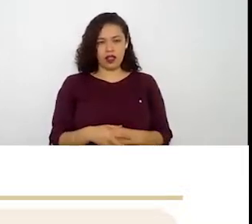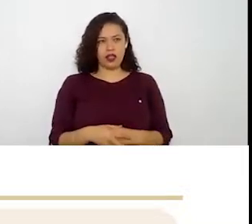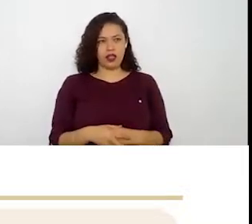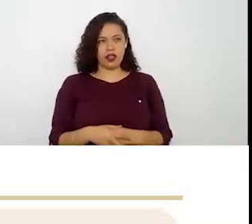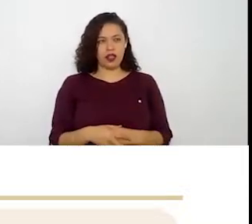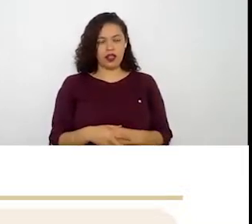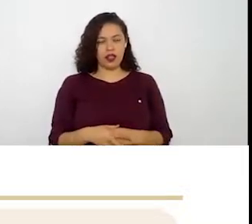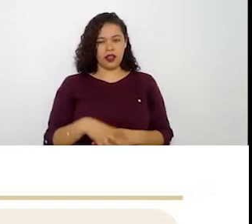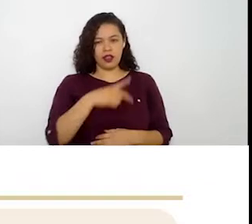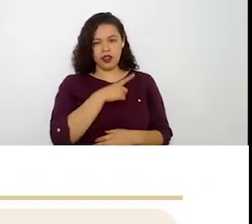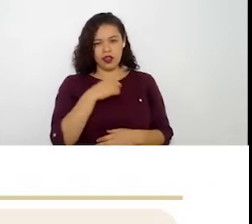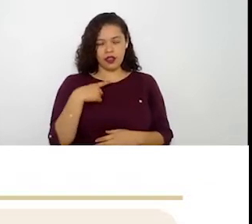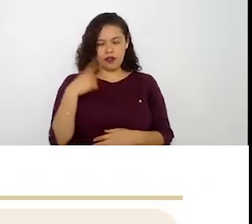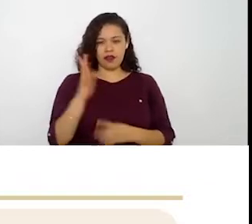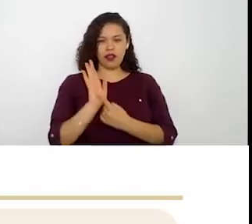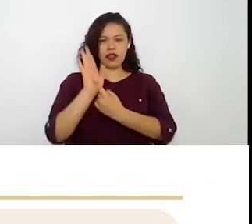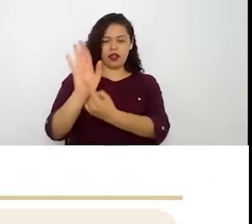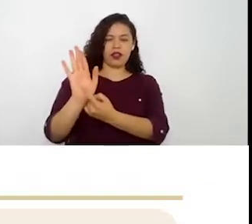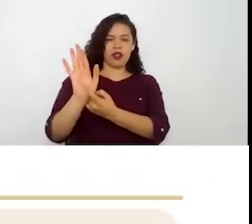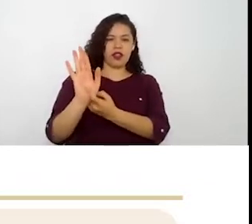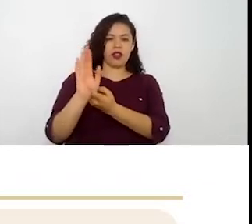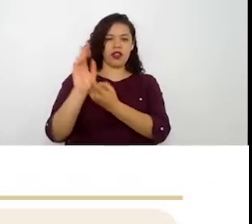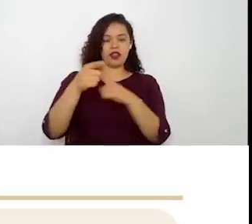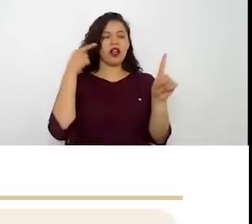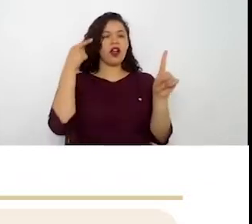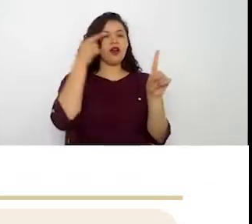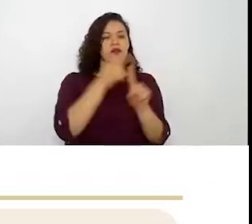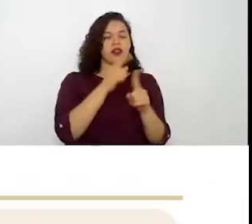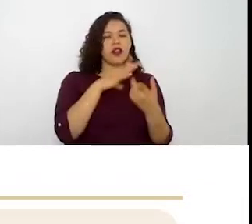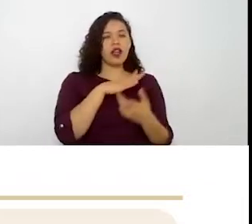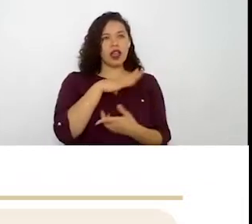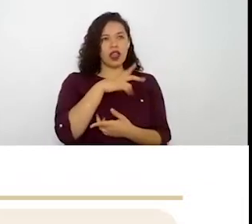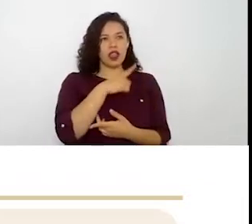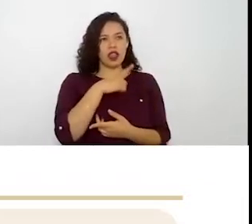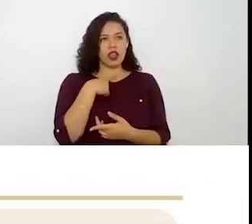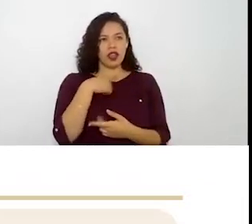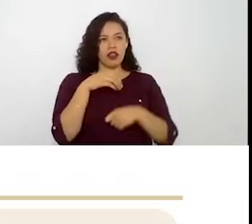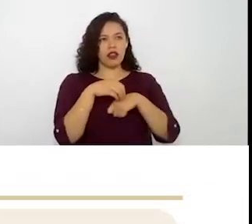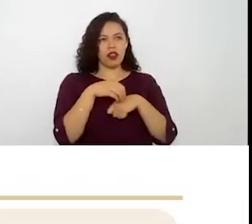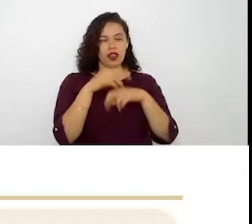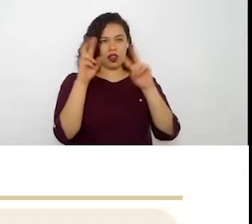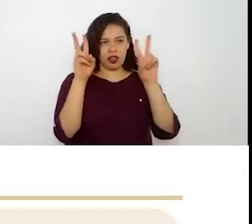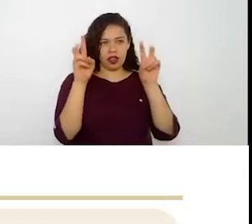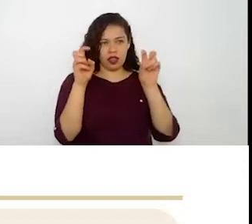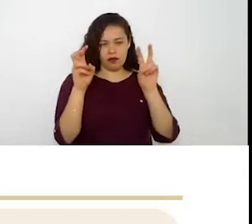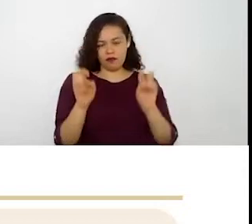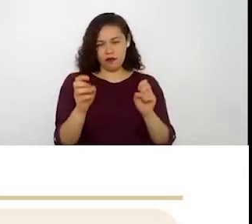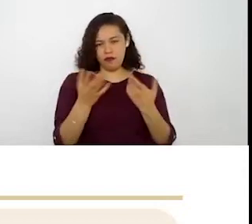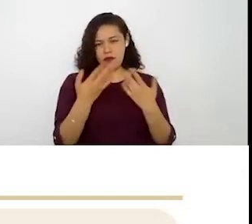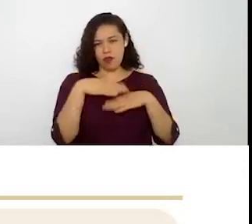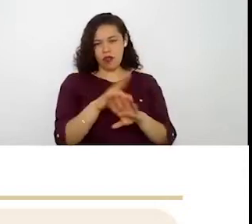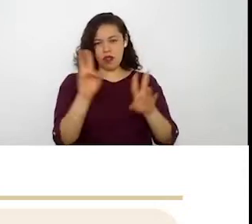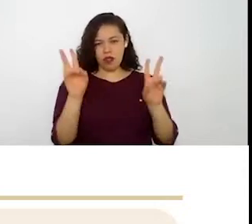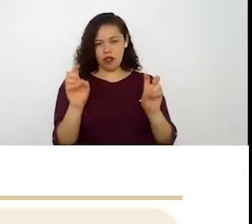ver reflejado el objeto estático tiene que abordar obviamente en temas o aspectos de